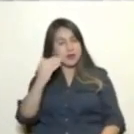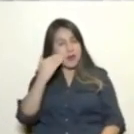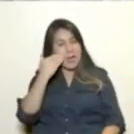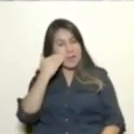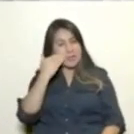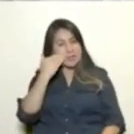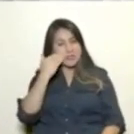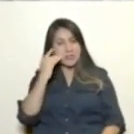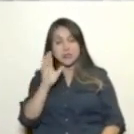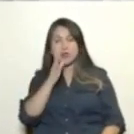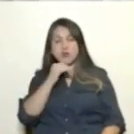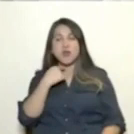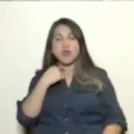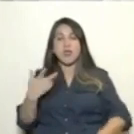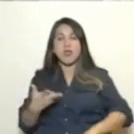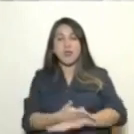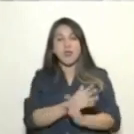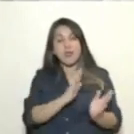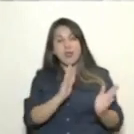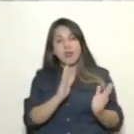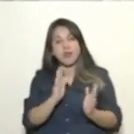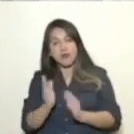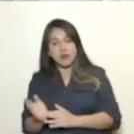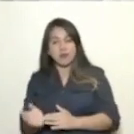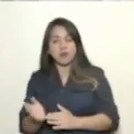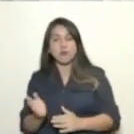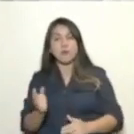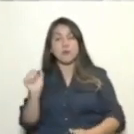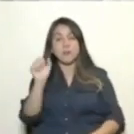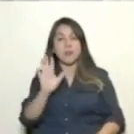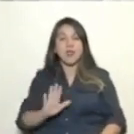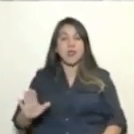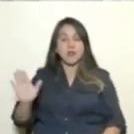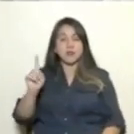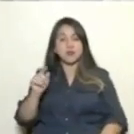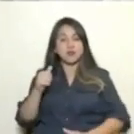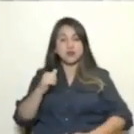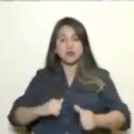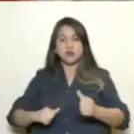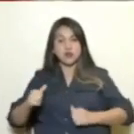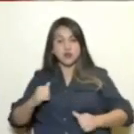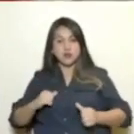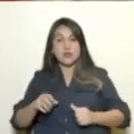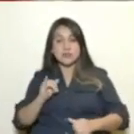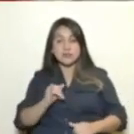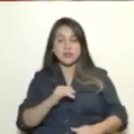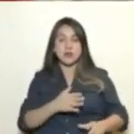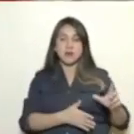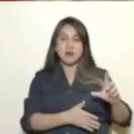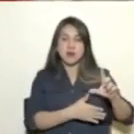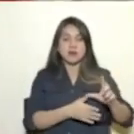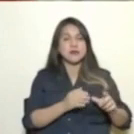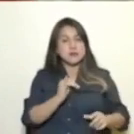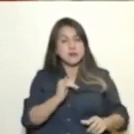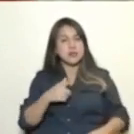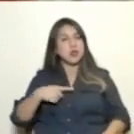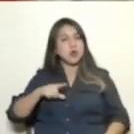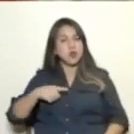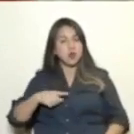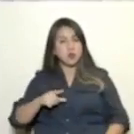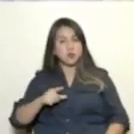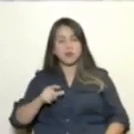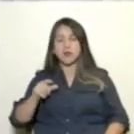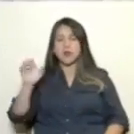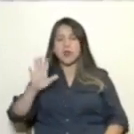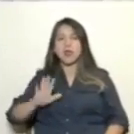Vale decir, no va a tener el efecto. En general, Asia no sufre lo que va a estar sufriendo América Latina, lo que está sufriendo Europa o lo que